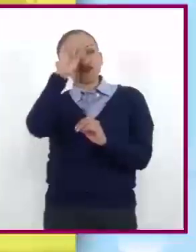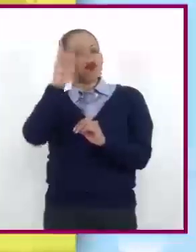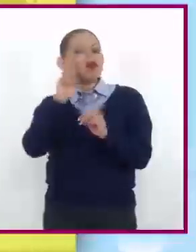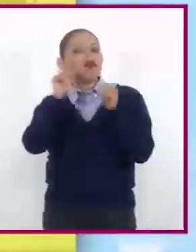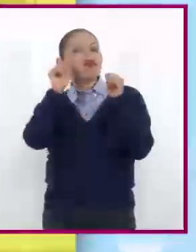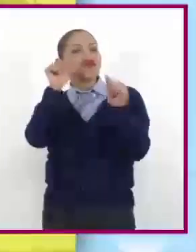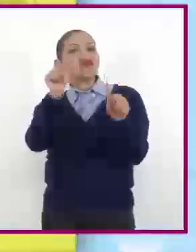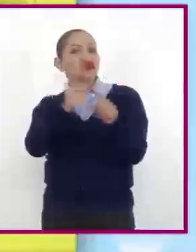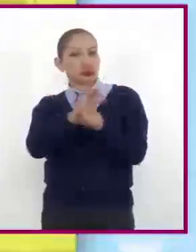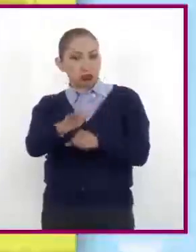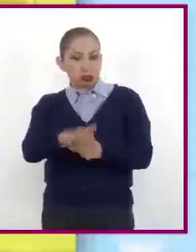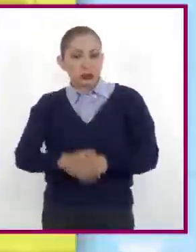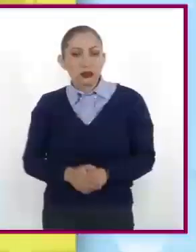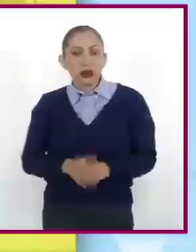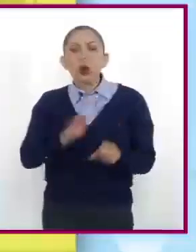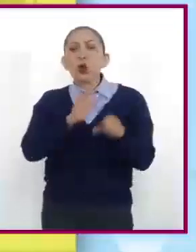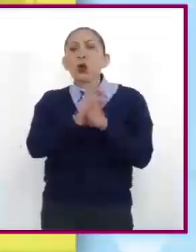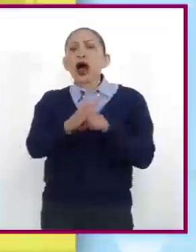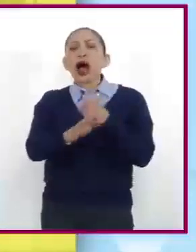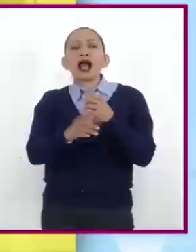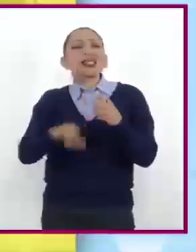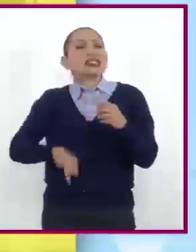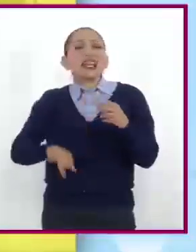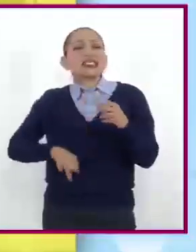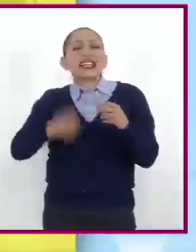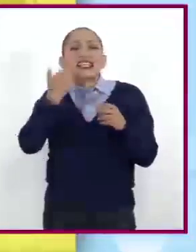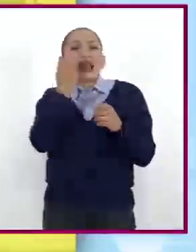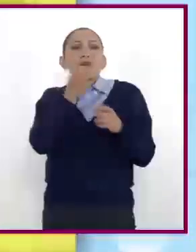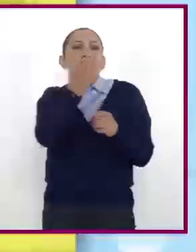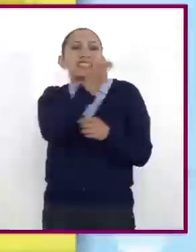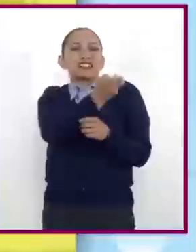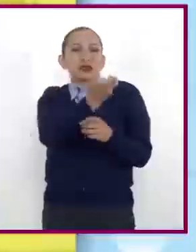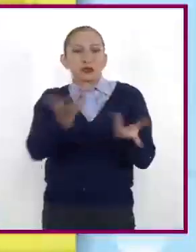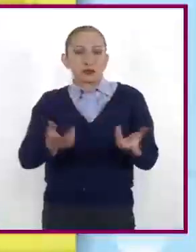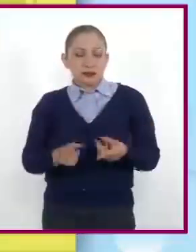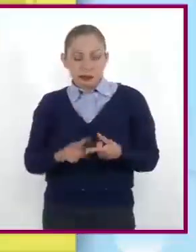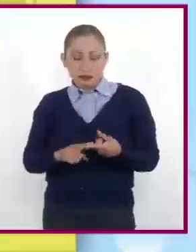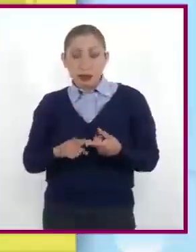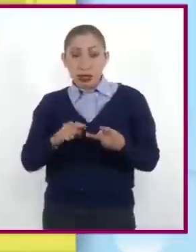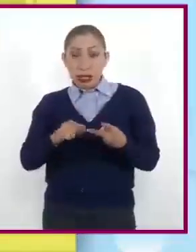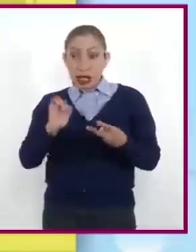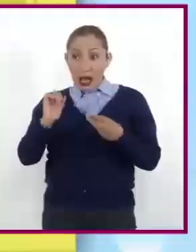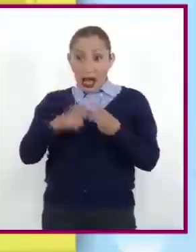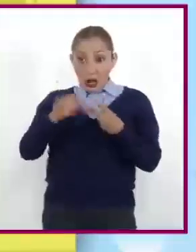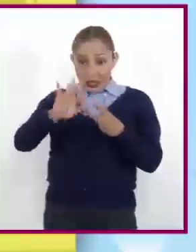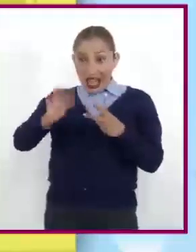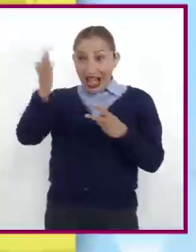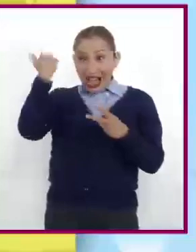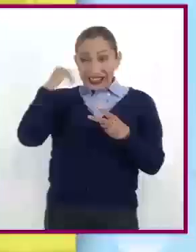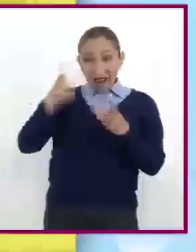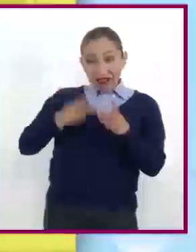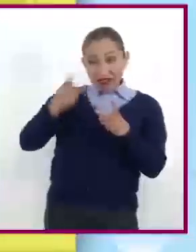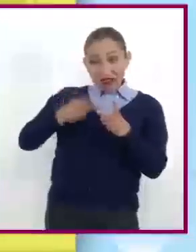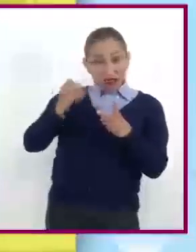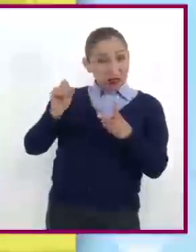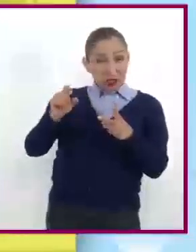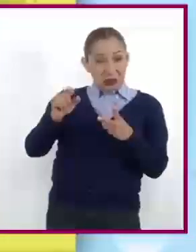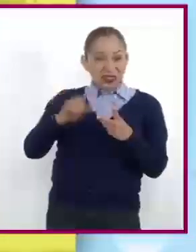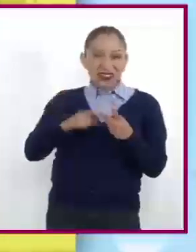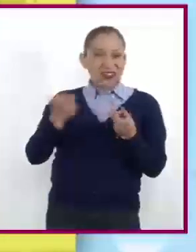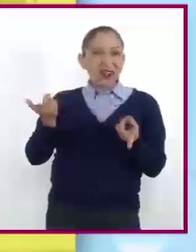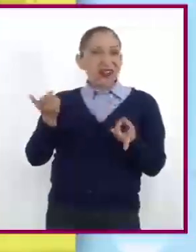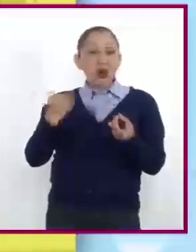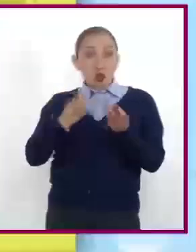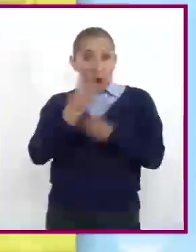en cuenta qué aspecto les interesa abordar. Si es algo de lo que ya se ha escrito mucho, ¿qué